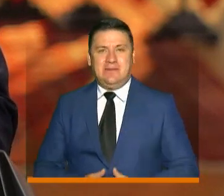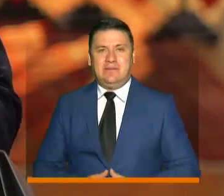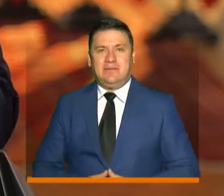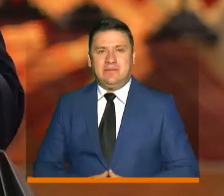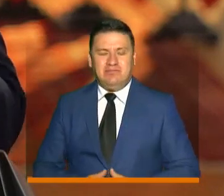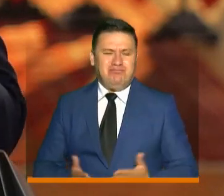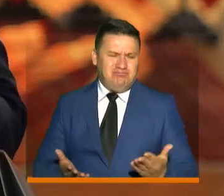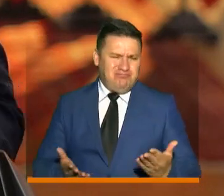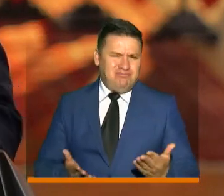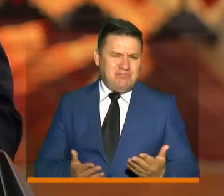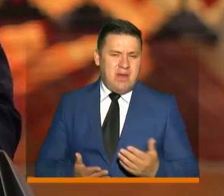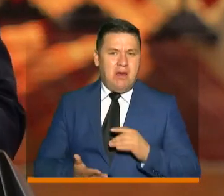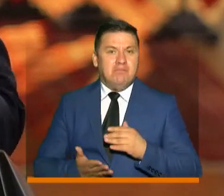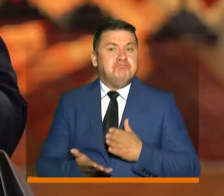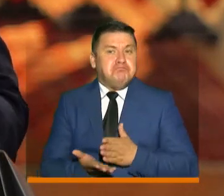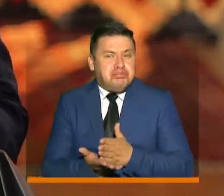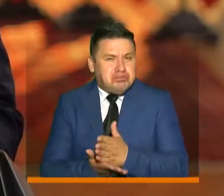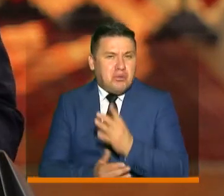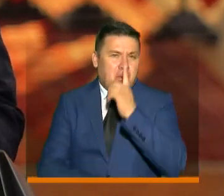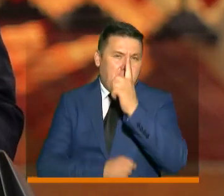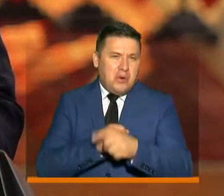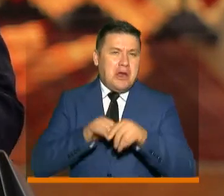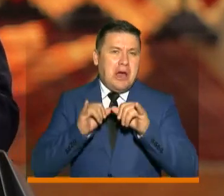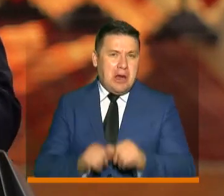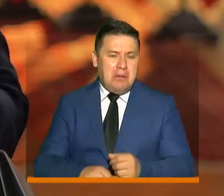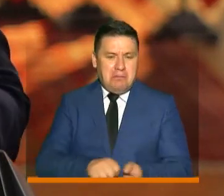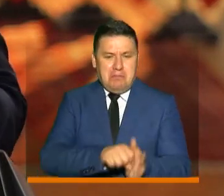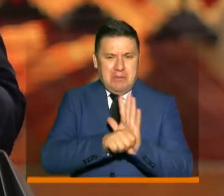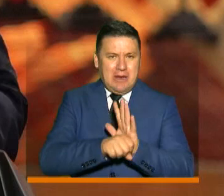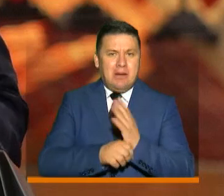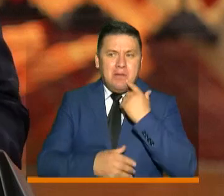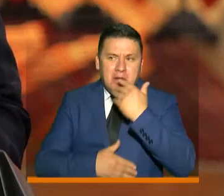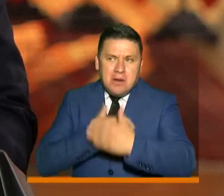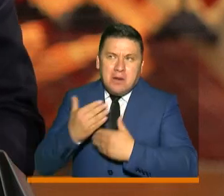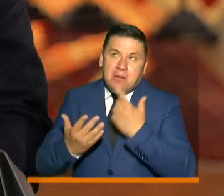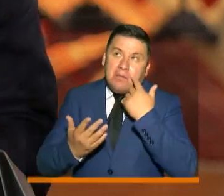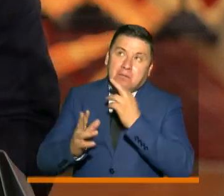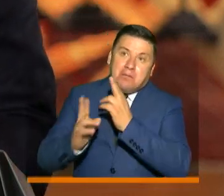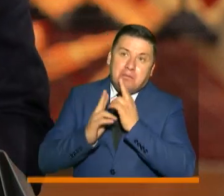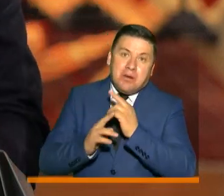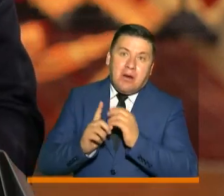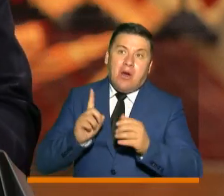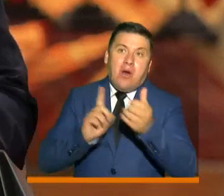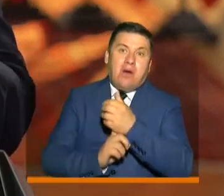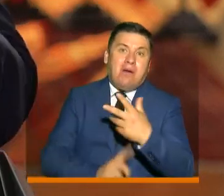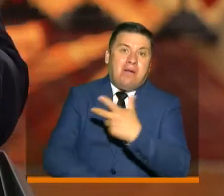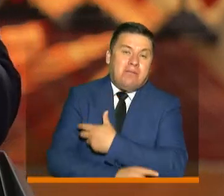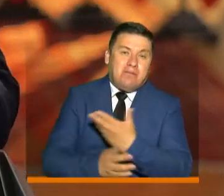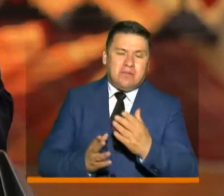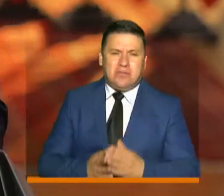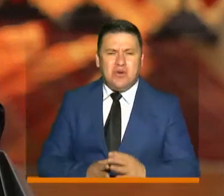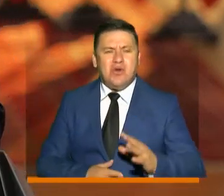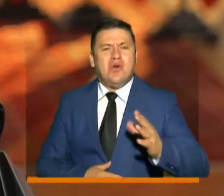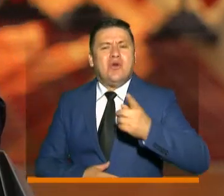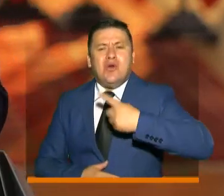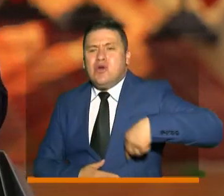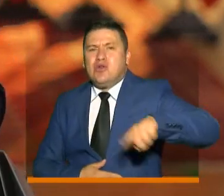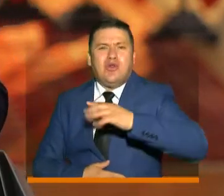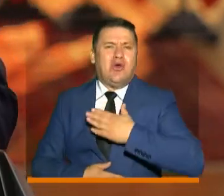y que estará presente por lo menos un año más mientras se desarrolla algún mecanismo efectivo todos